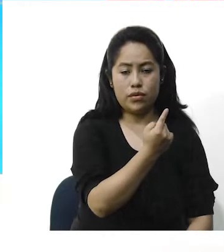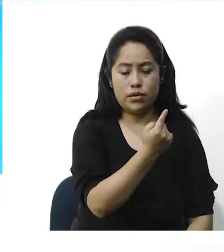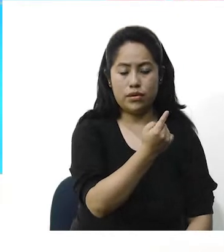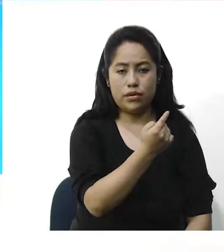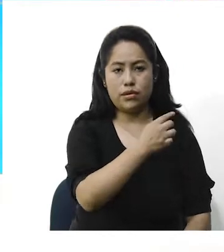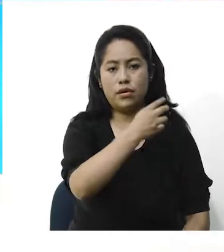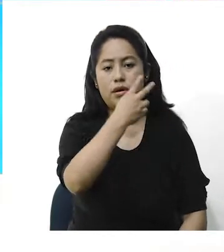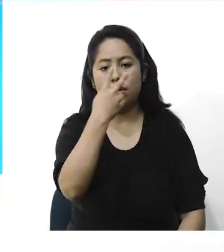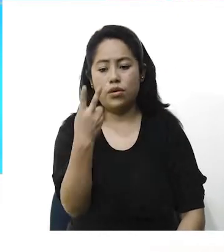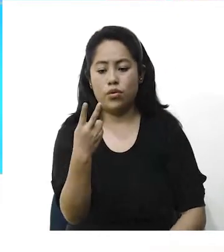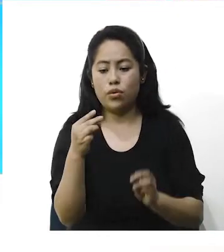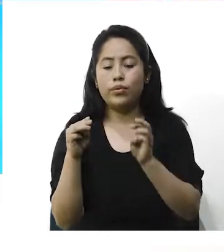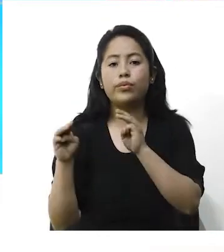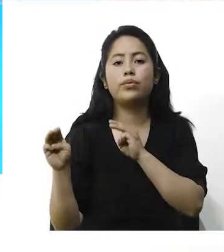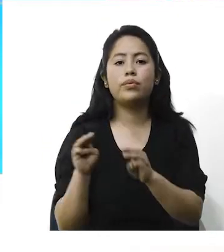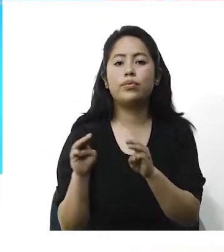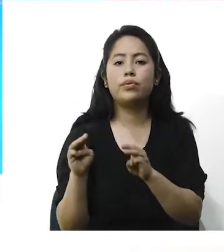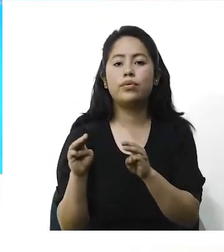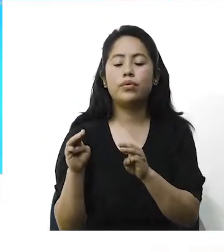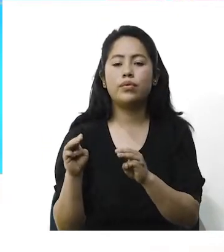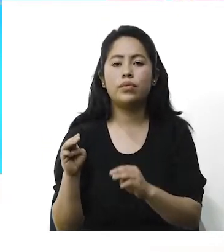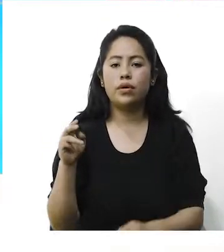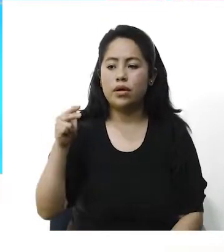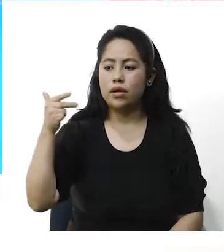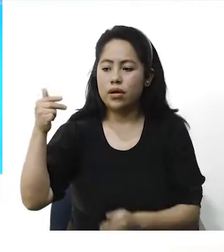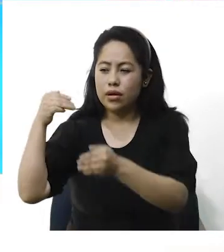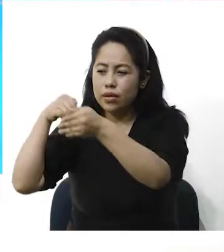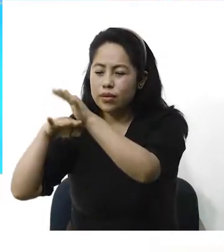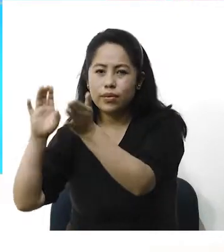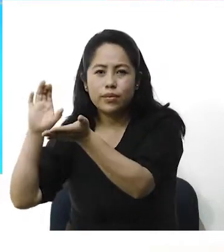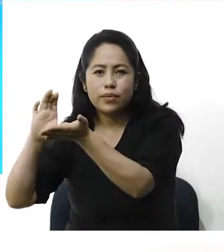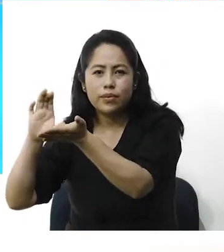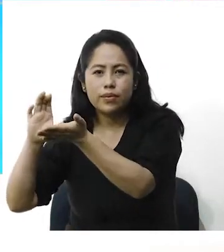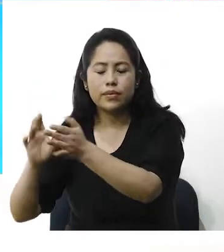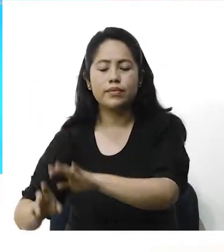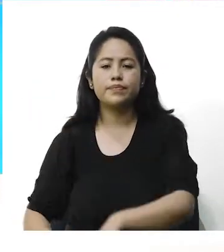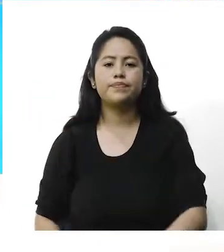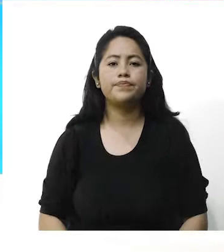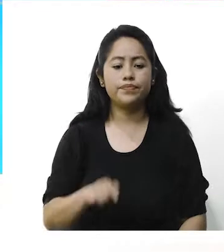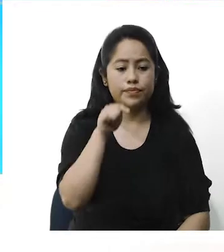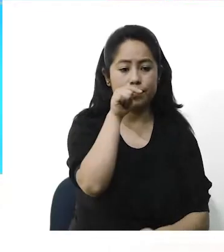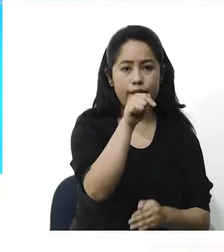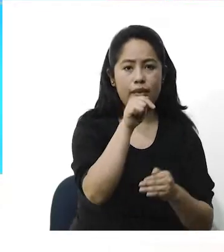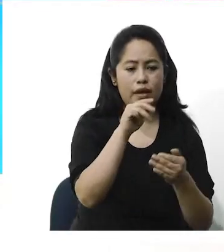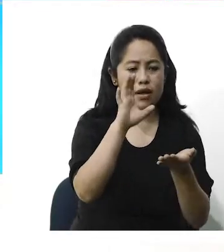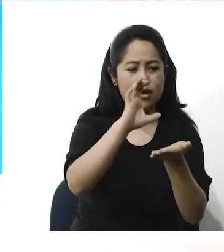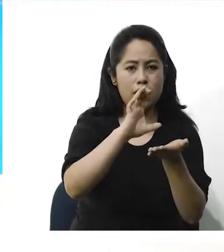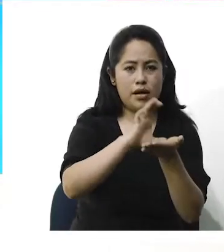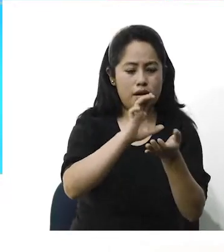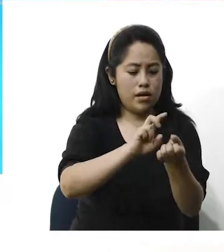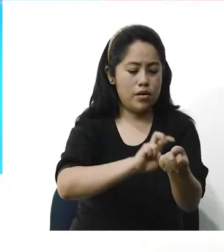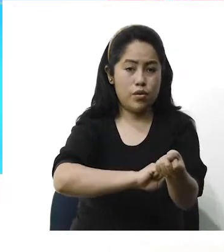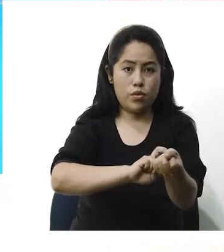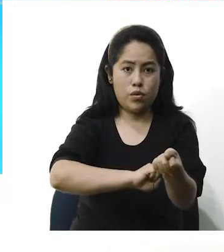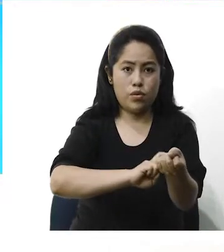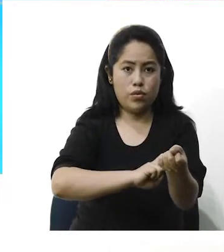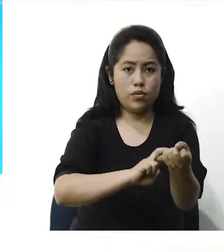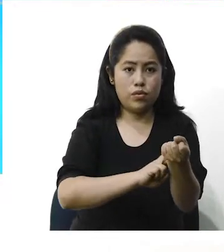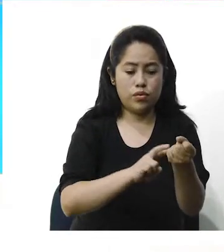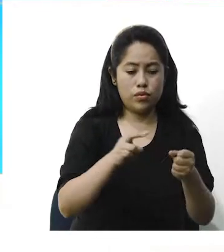neuronas motoras y las interneuronas. Las neuronas sensoriales son aquellas